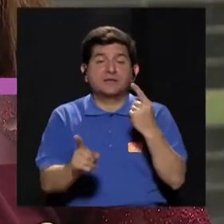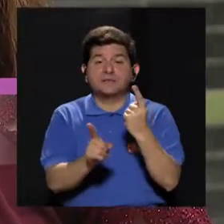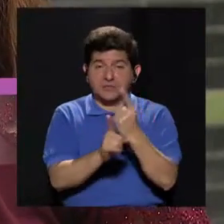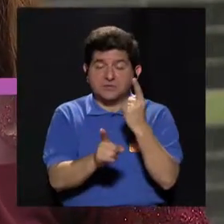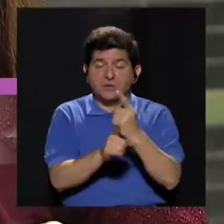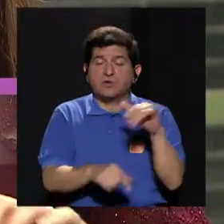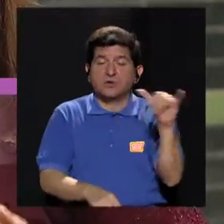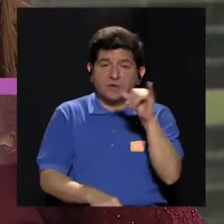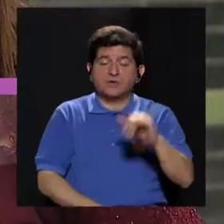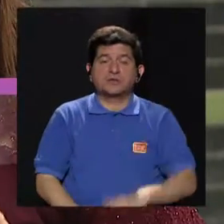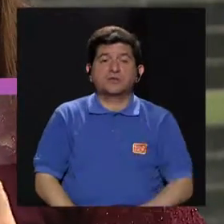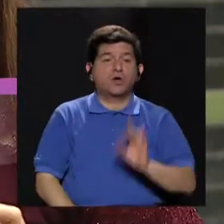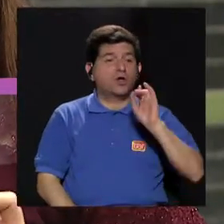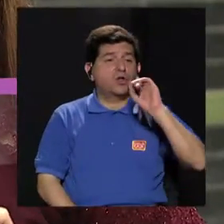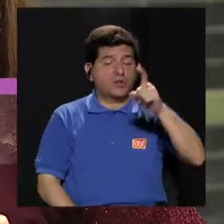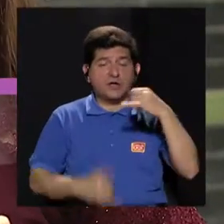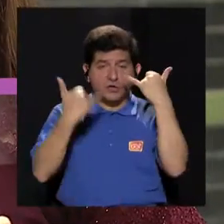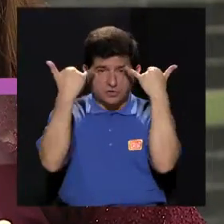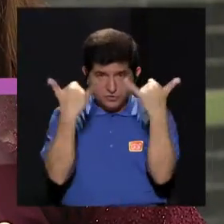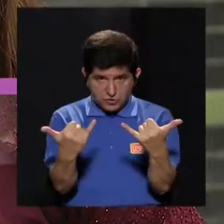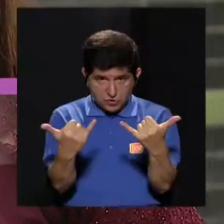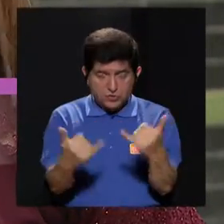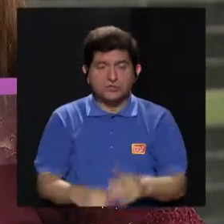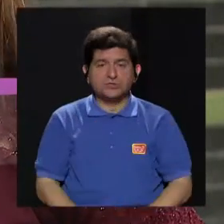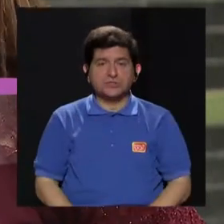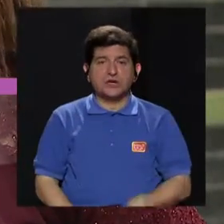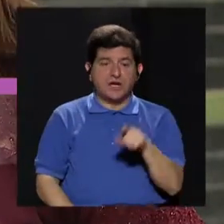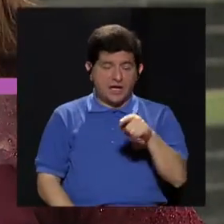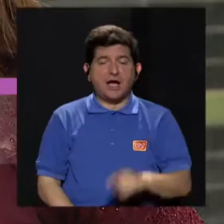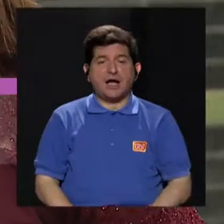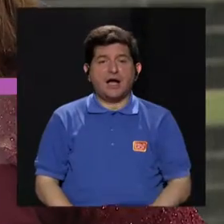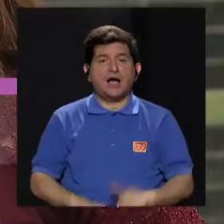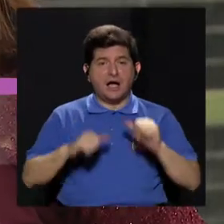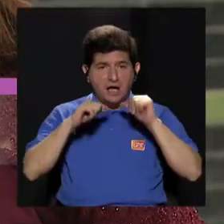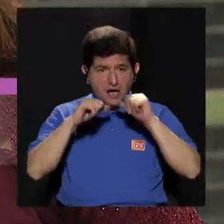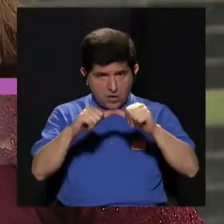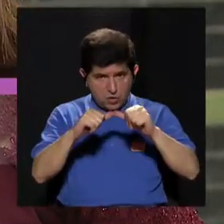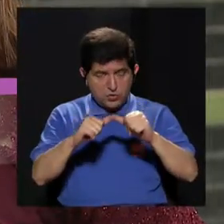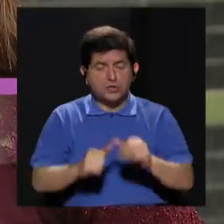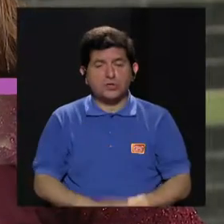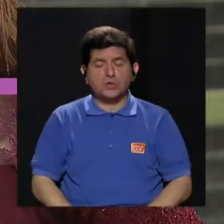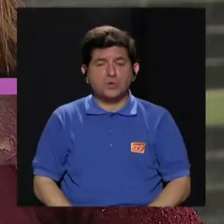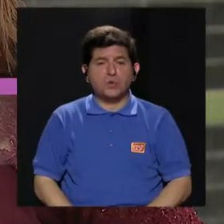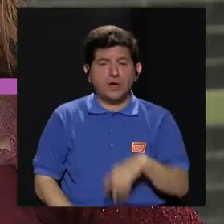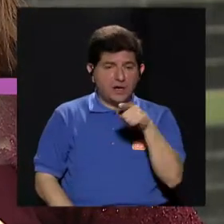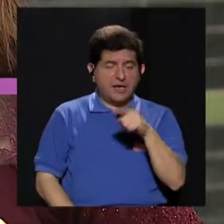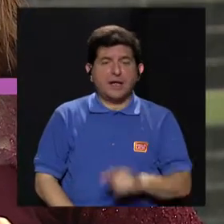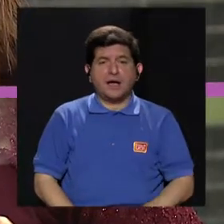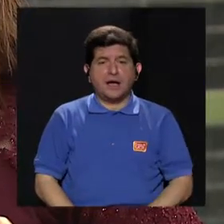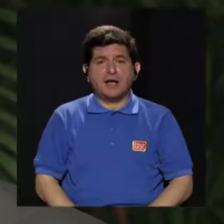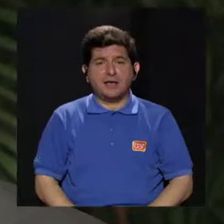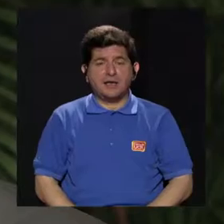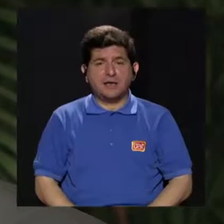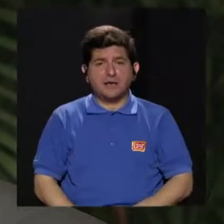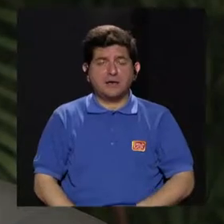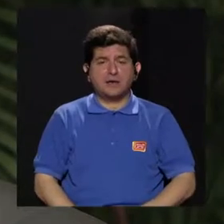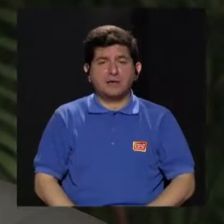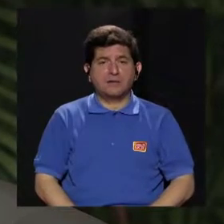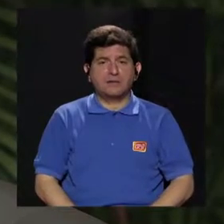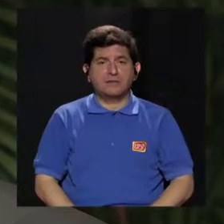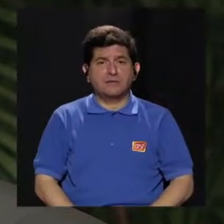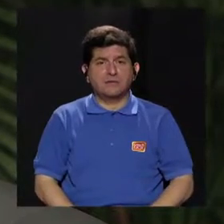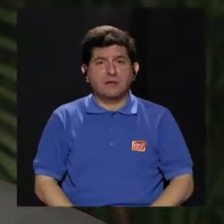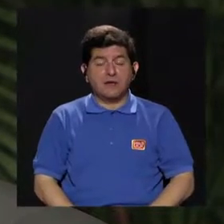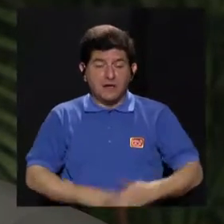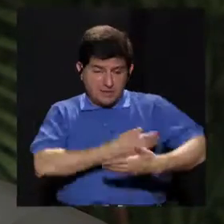Sería oportuno también entonces, cuando ya el diagnóstico esté, efectivamente la leche debe de continuar. Ajá. En caso de que